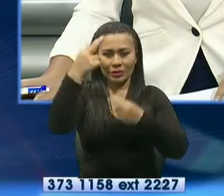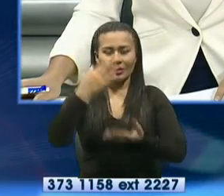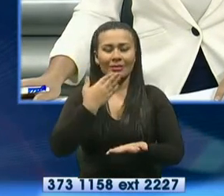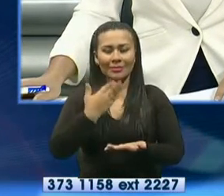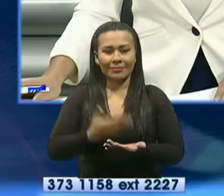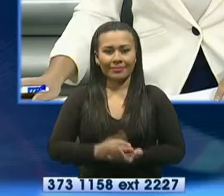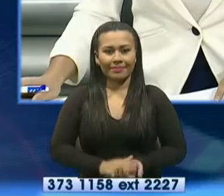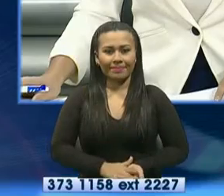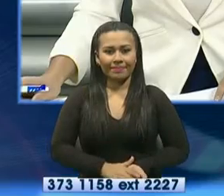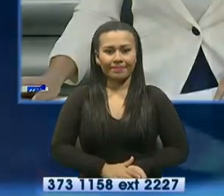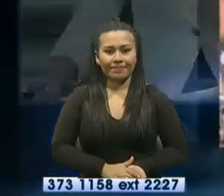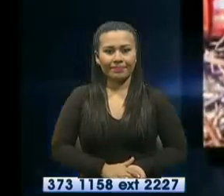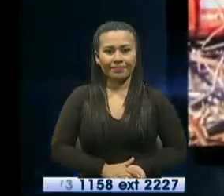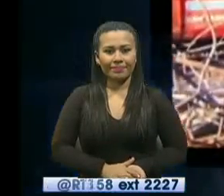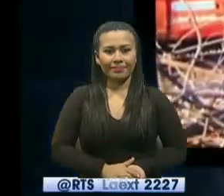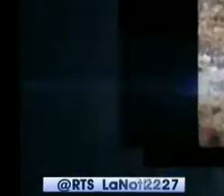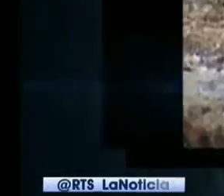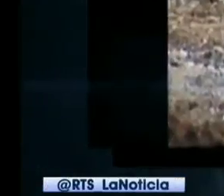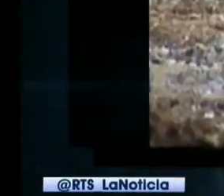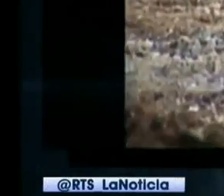amigos.